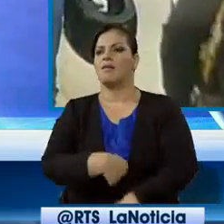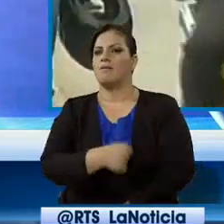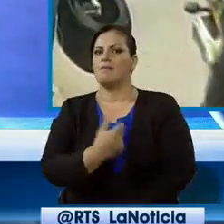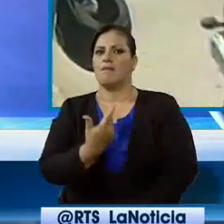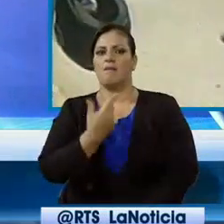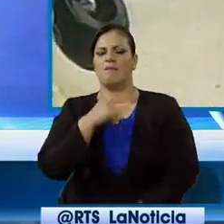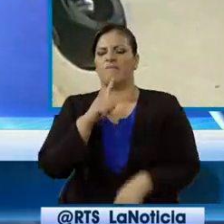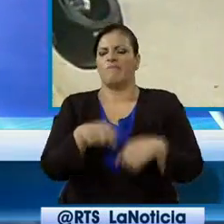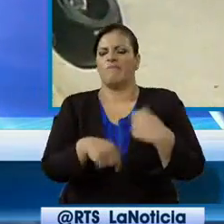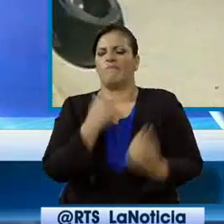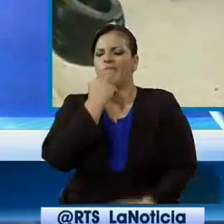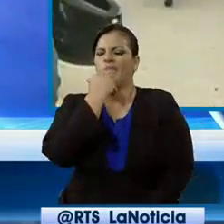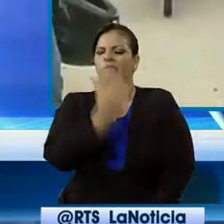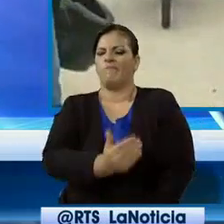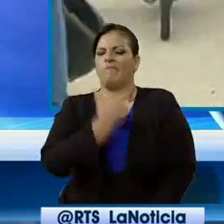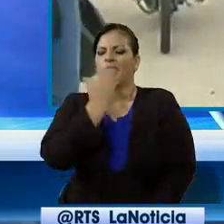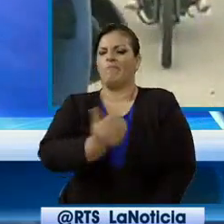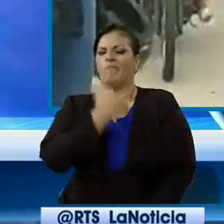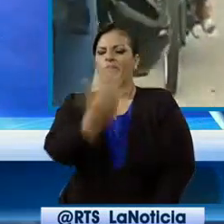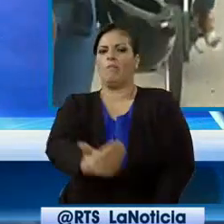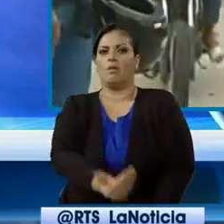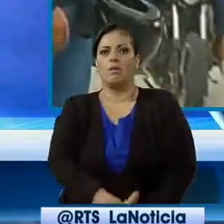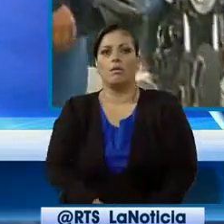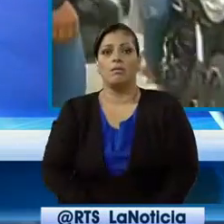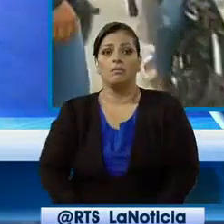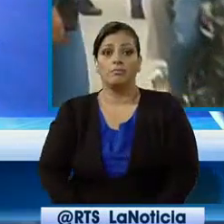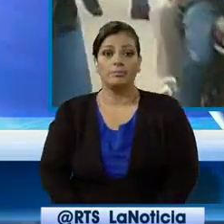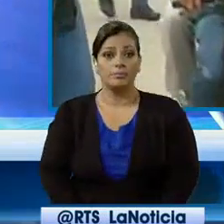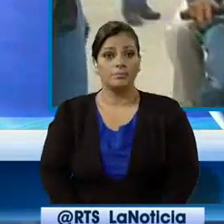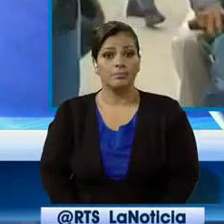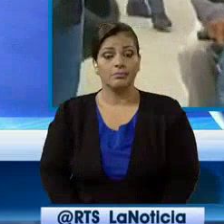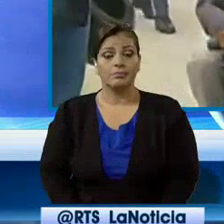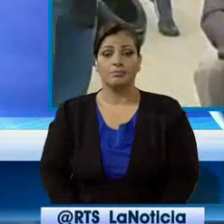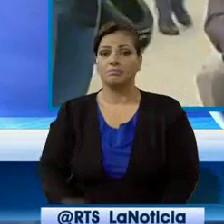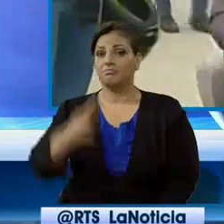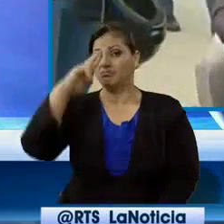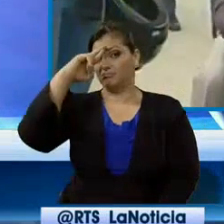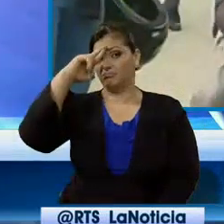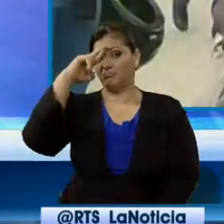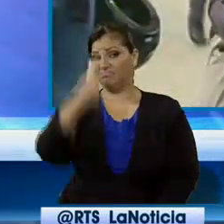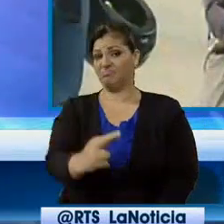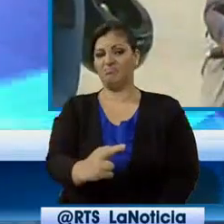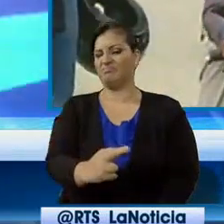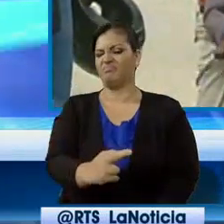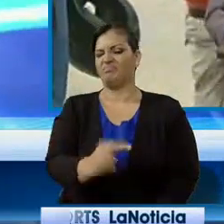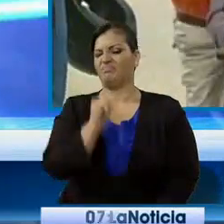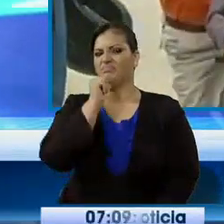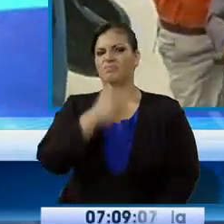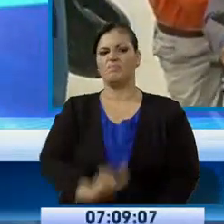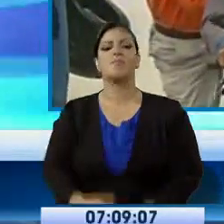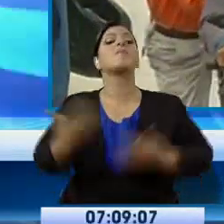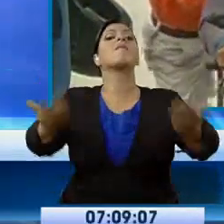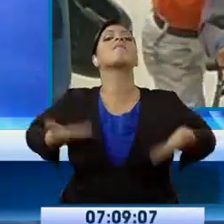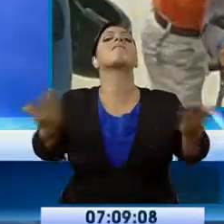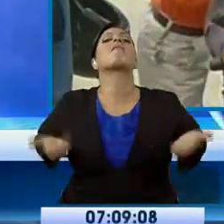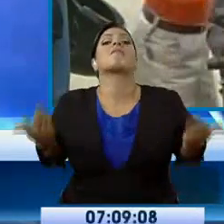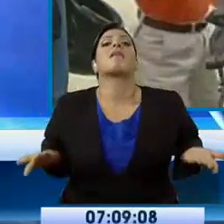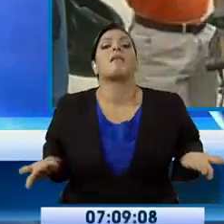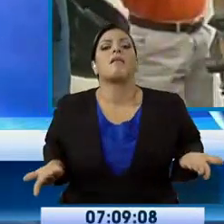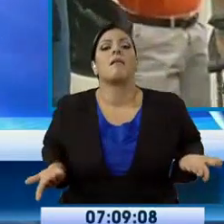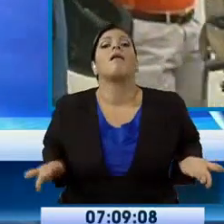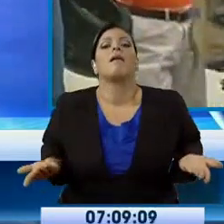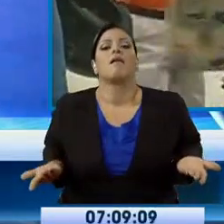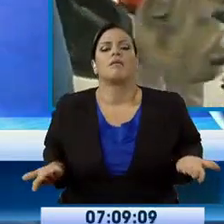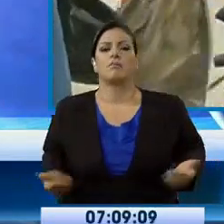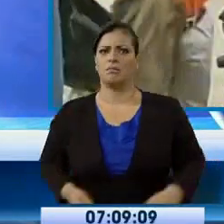No respetamos las normas de tránsito, no respetamos a nadie. Incluso muchas veces somos prepotentes. Así es, abusivos y prepotentes porque somos